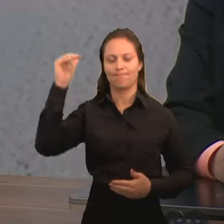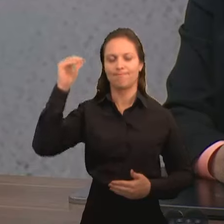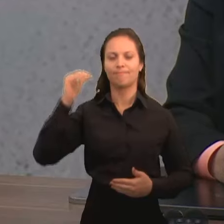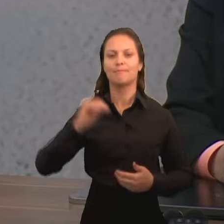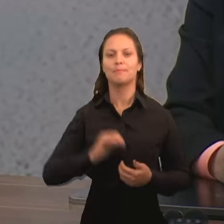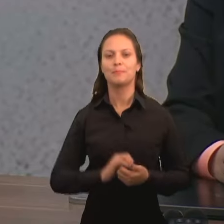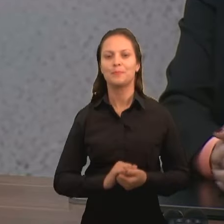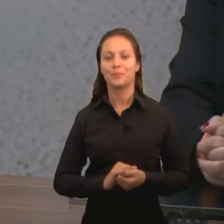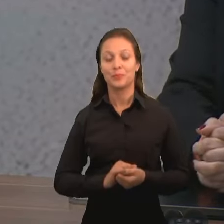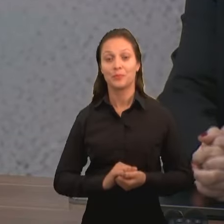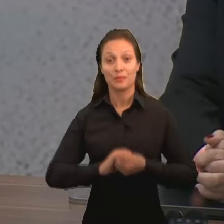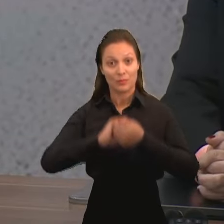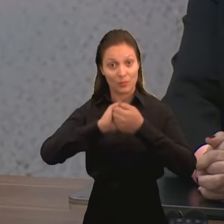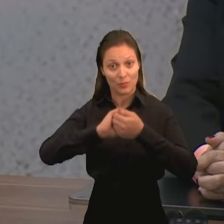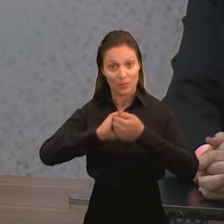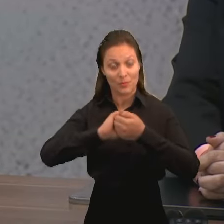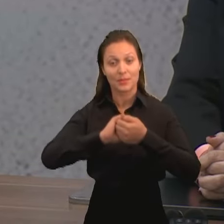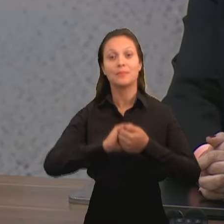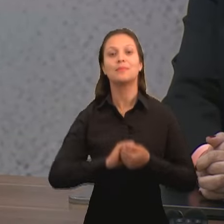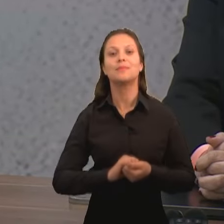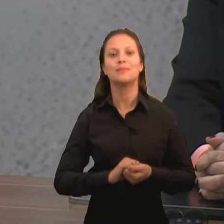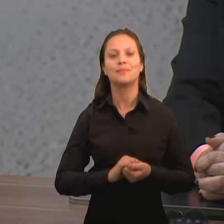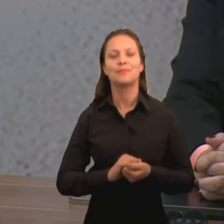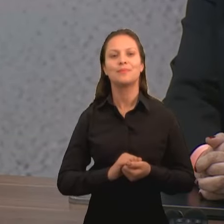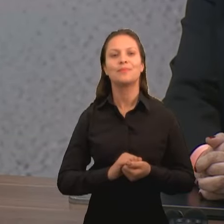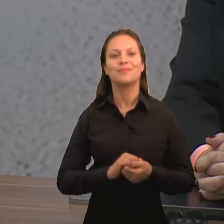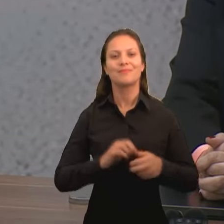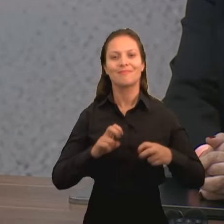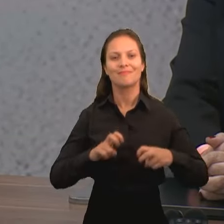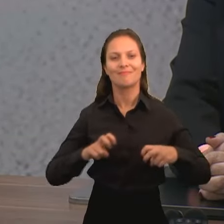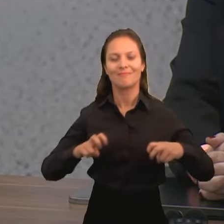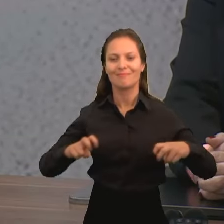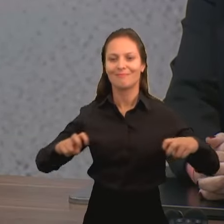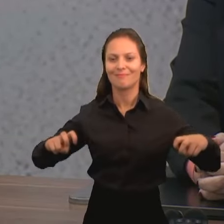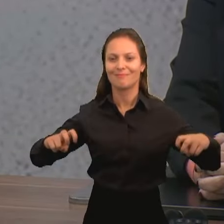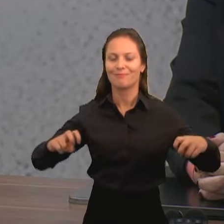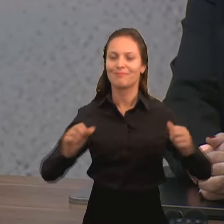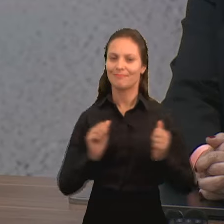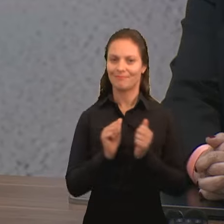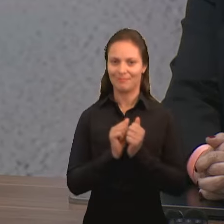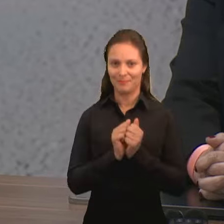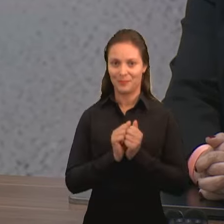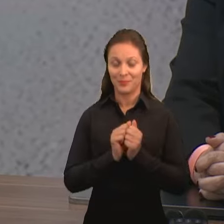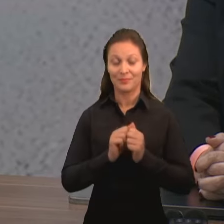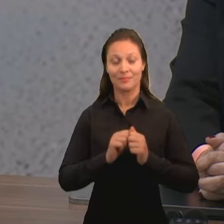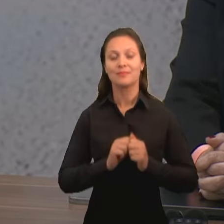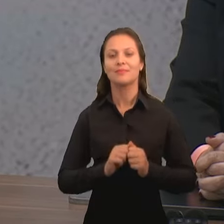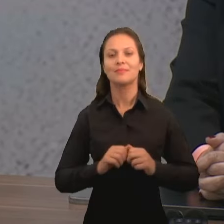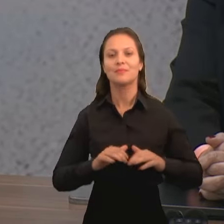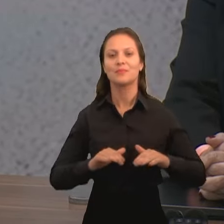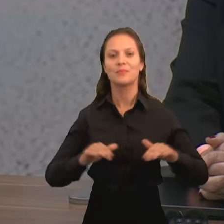están con nosotros, y quiero saludar a nuestros panelistas